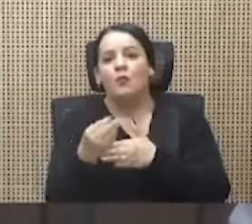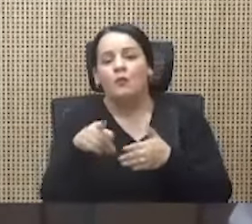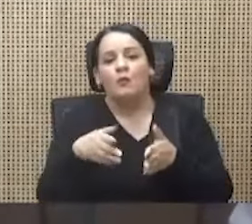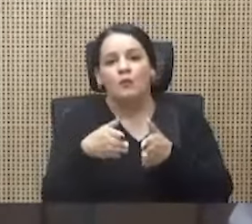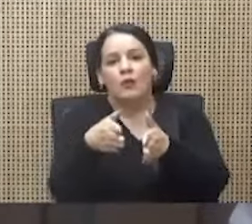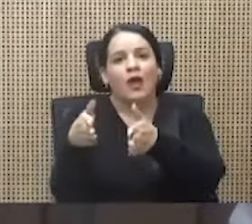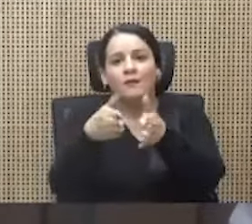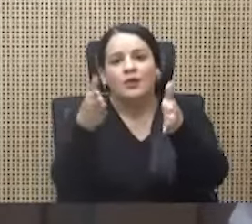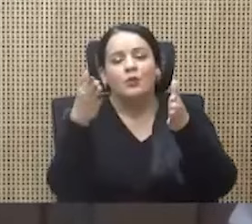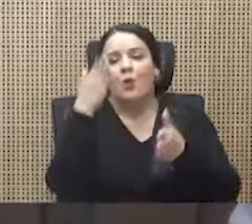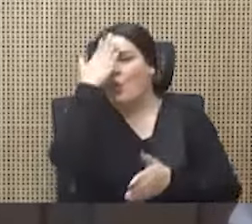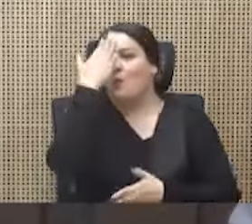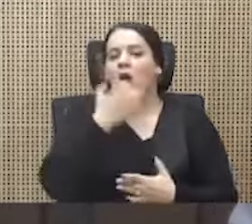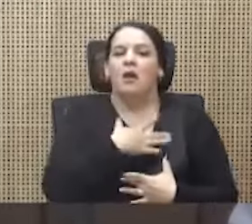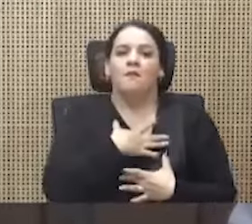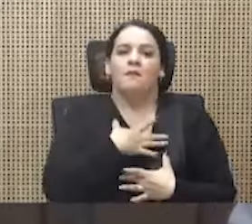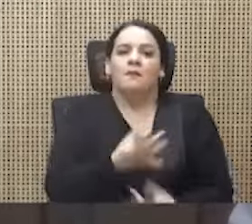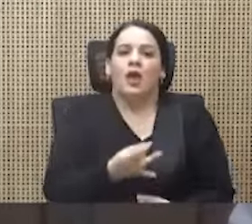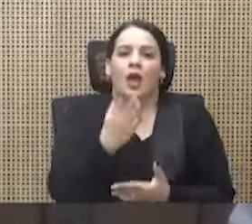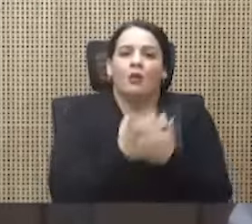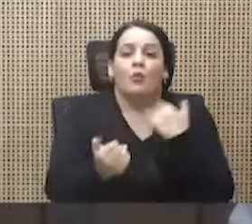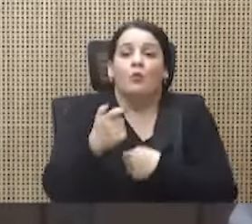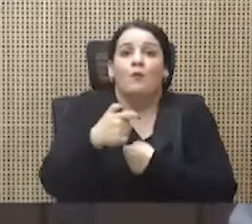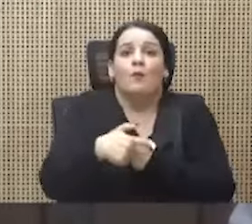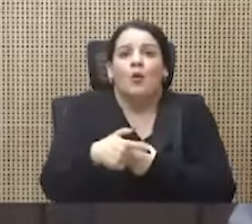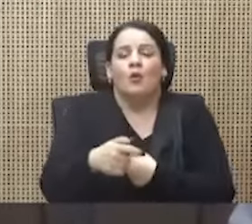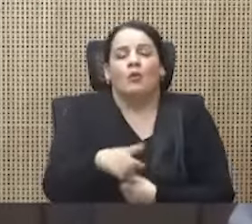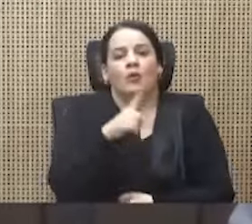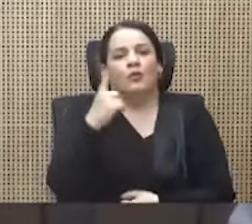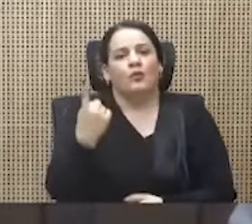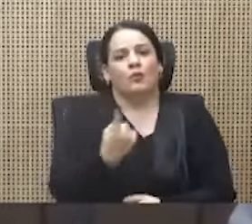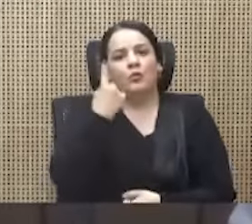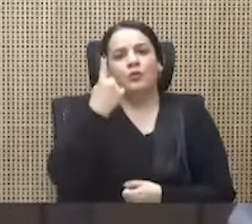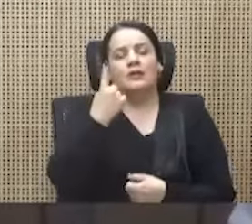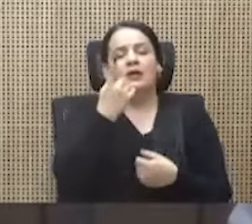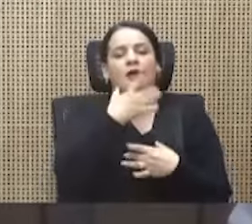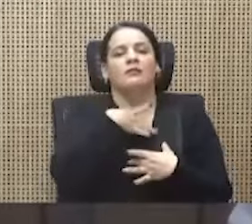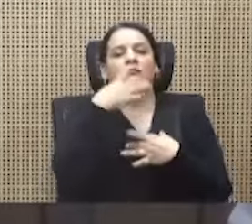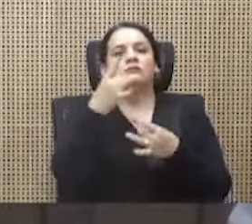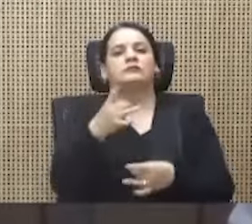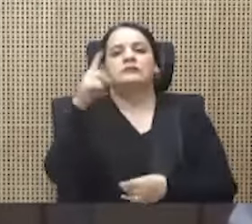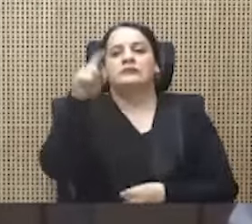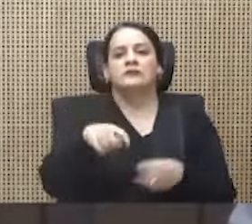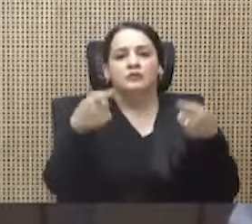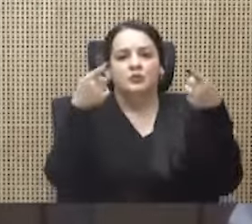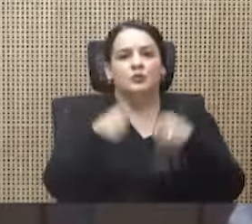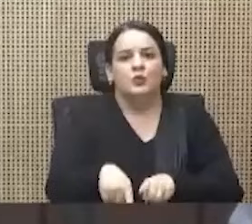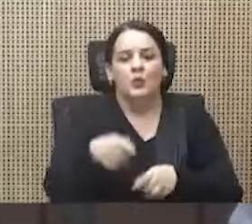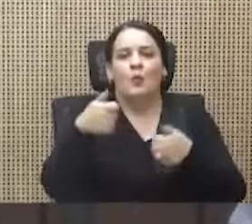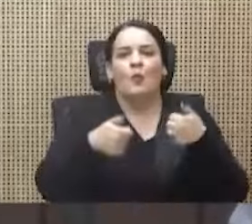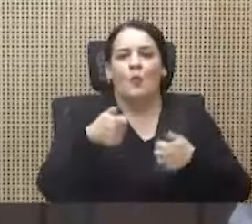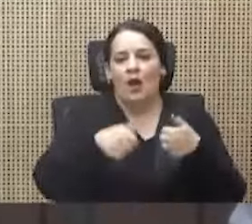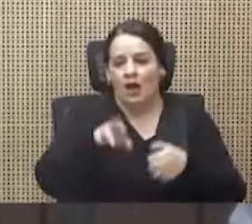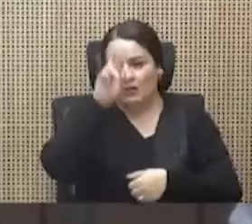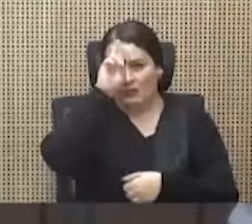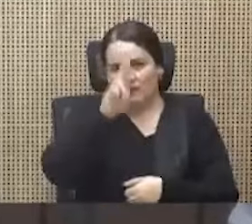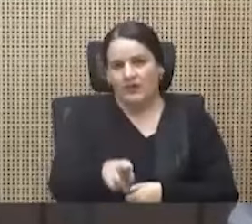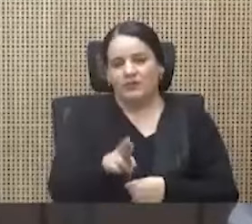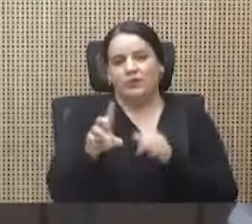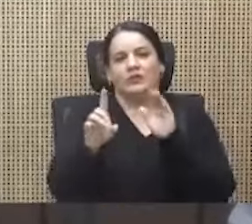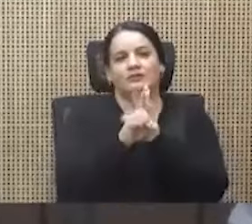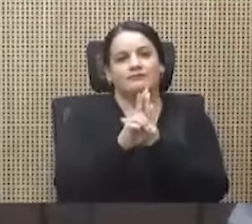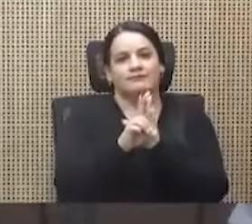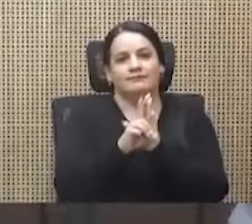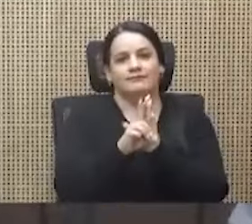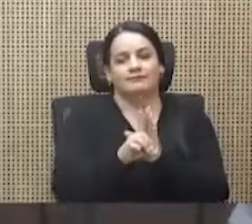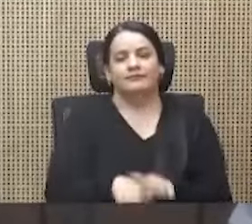un determinado momento. Aquí la única conveniencia que tiene que darse es la del respeto al derecho y